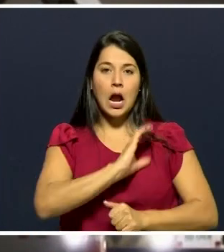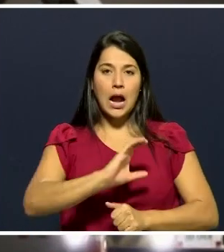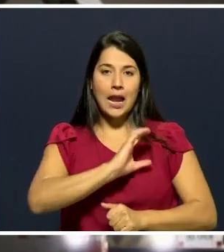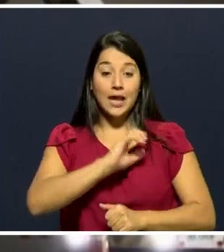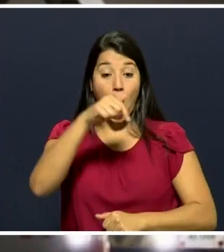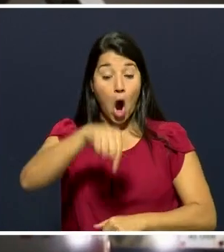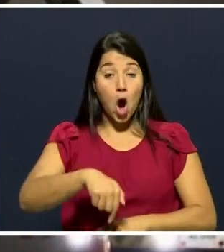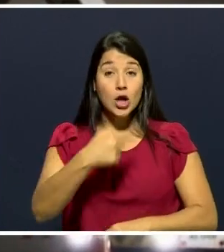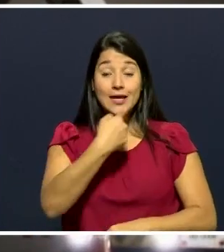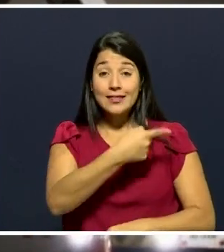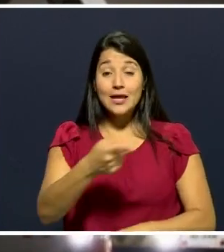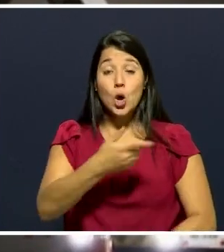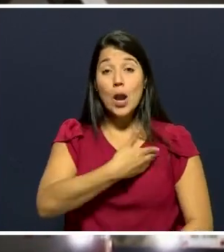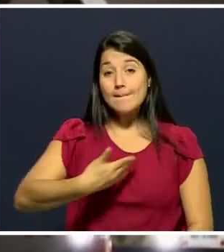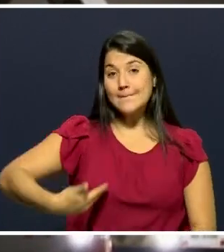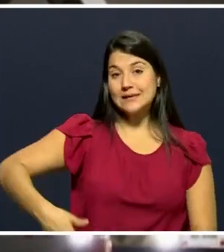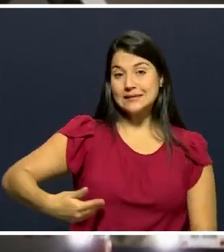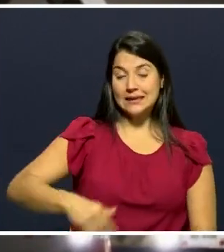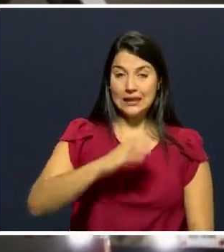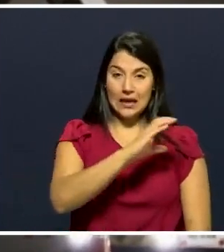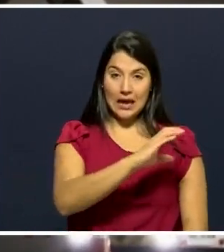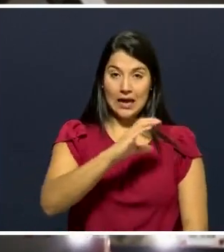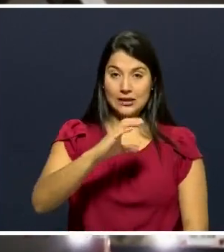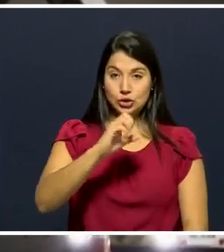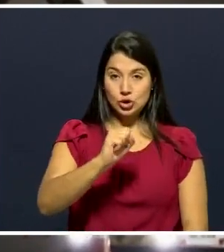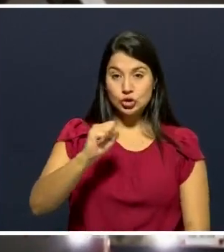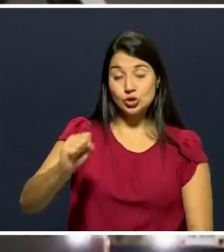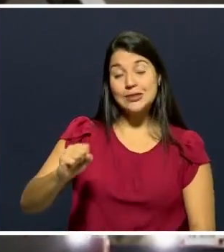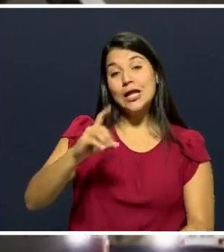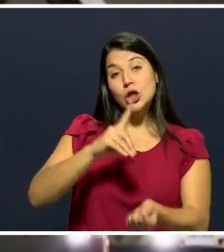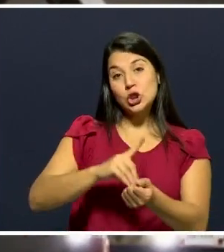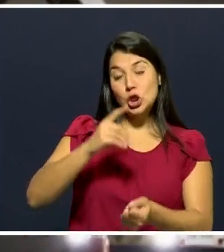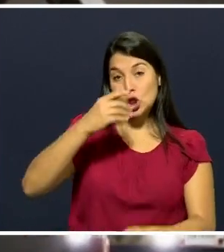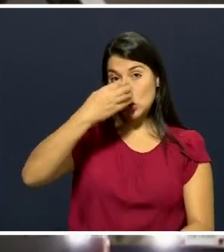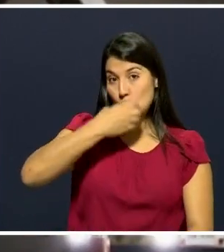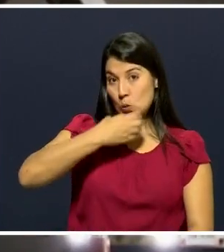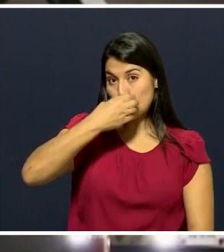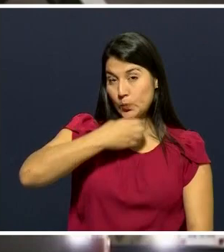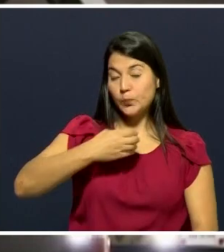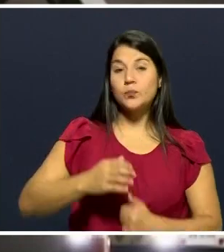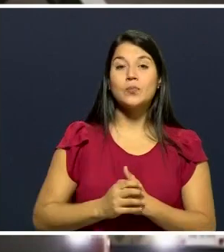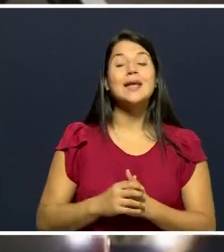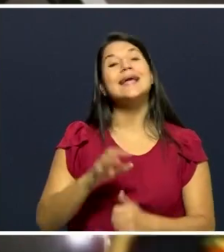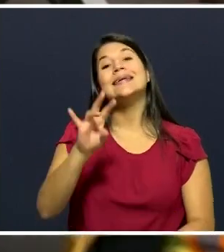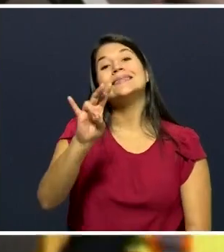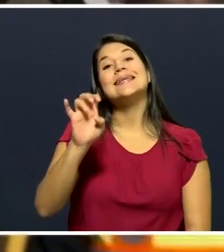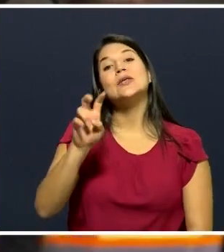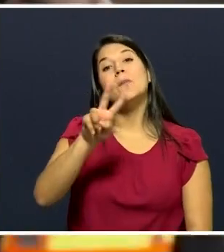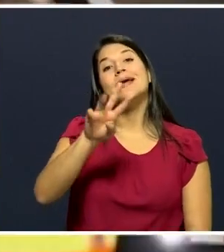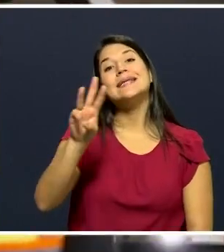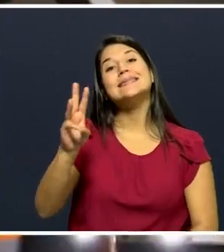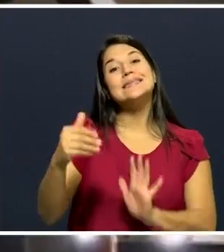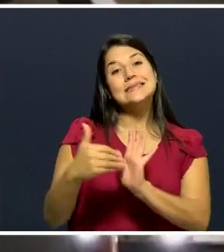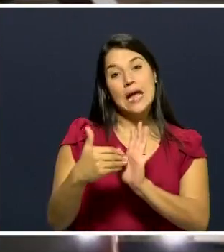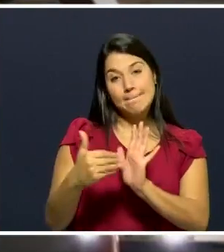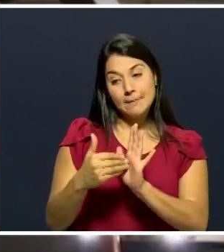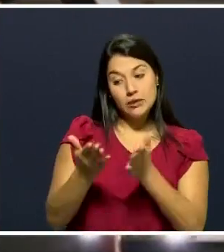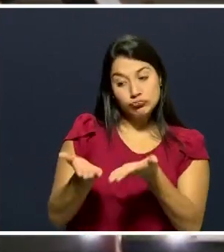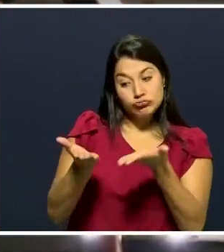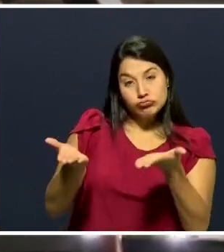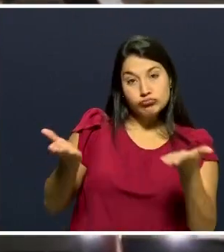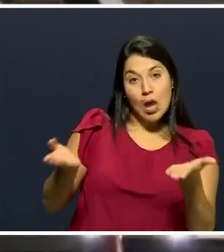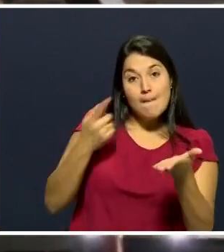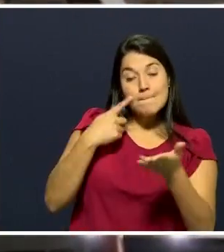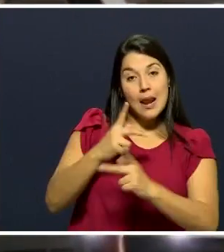prensa el presidente de la Caja Costarricense de Seguro Social, Román Macaya. Se trata de 726,000 piezas de equipo de